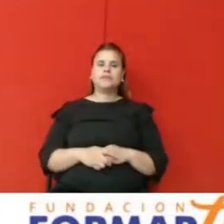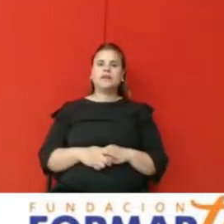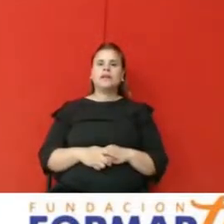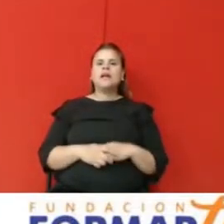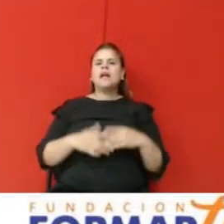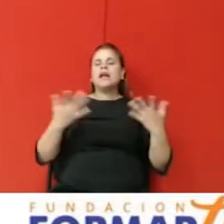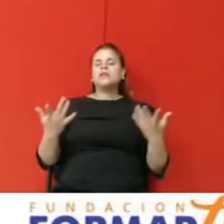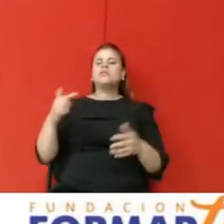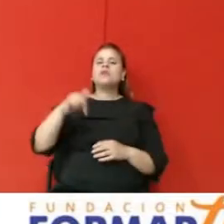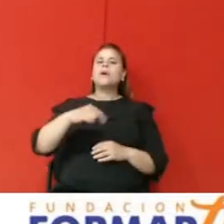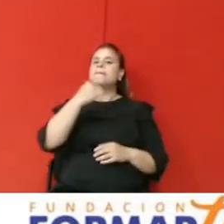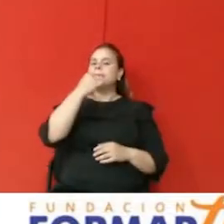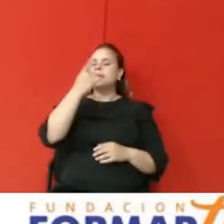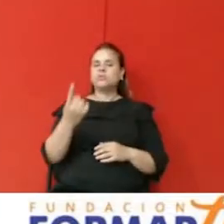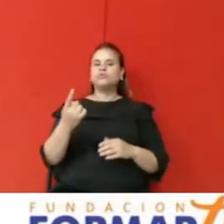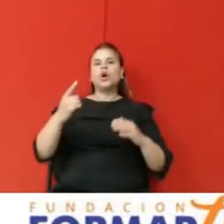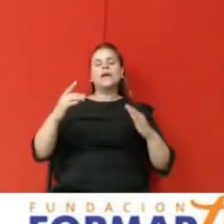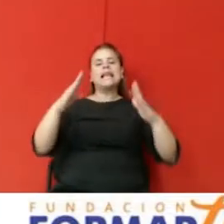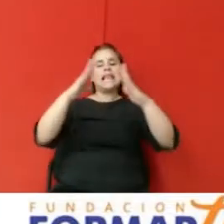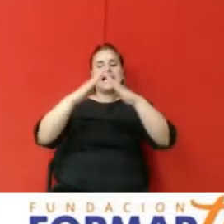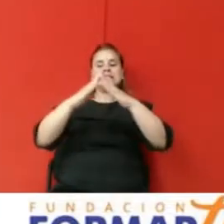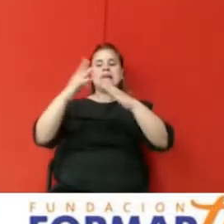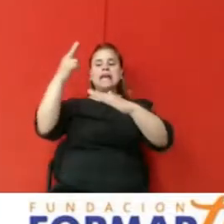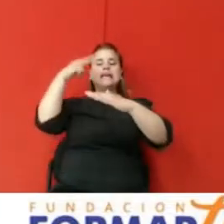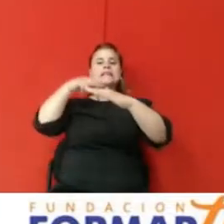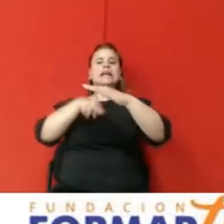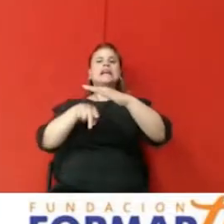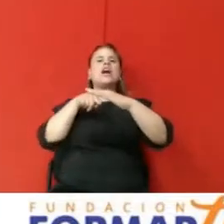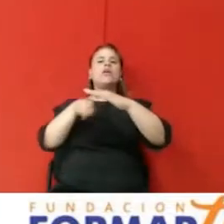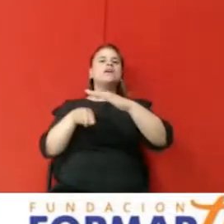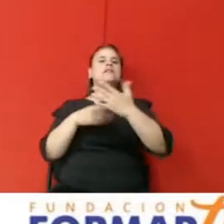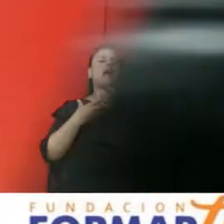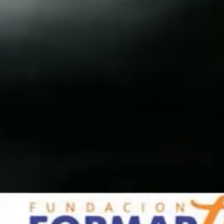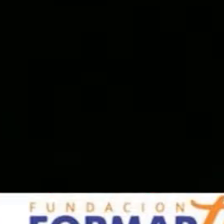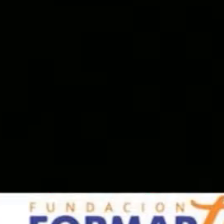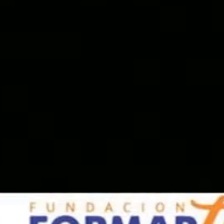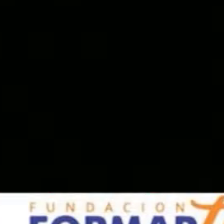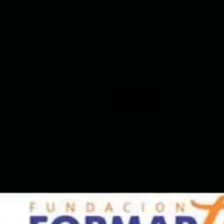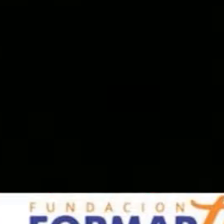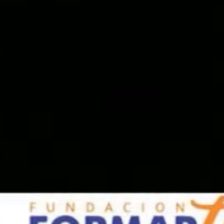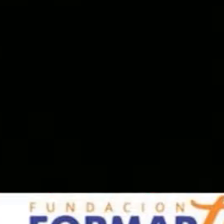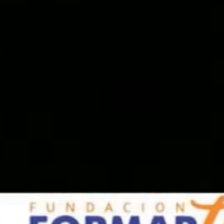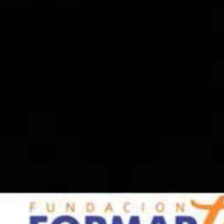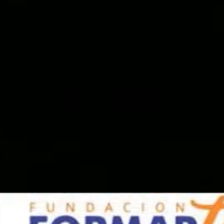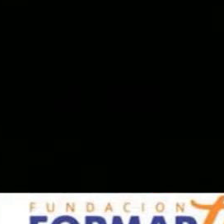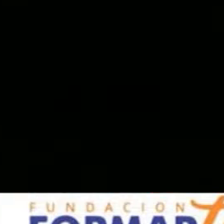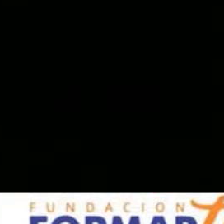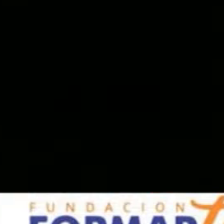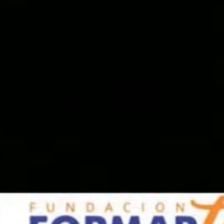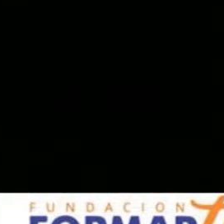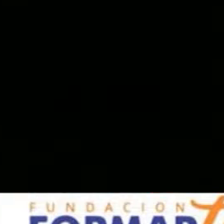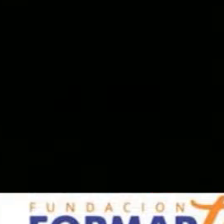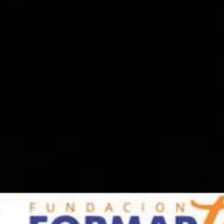¿Cuáles son los beneficios de la internación domiciliaria? Bueno, lograr un objetivo de tratamiento que se puede alcanzar en